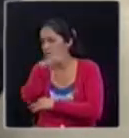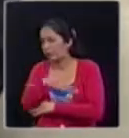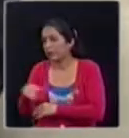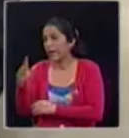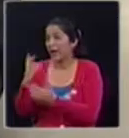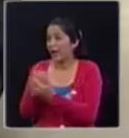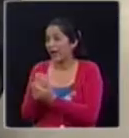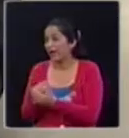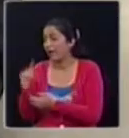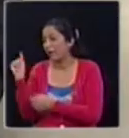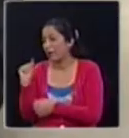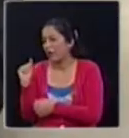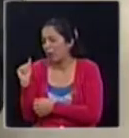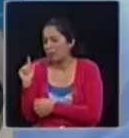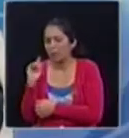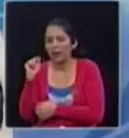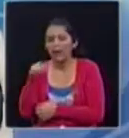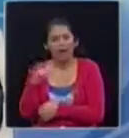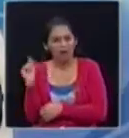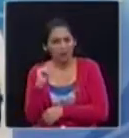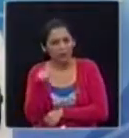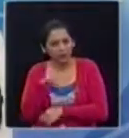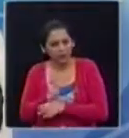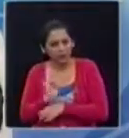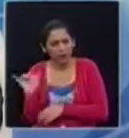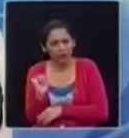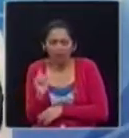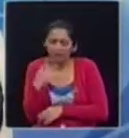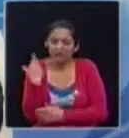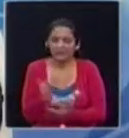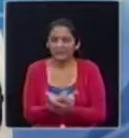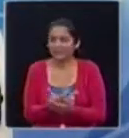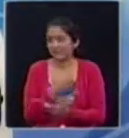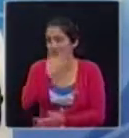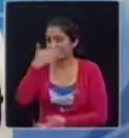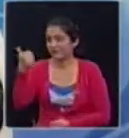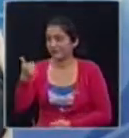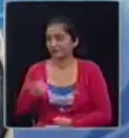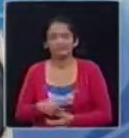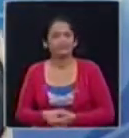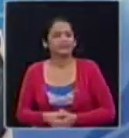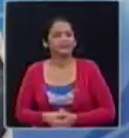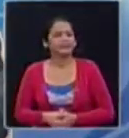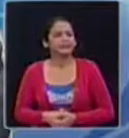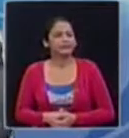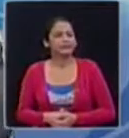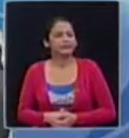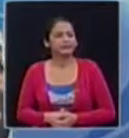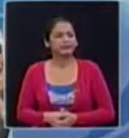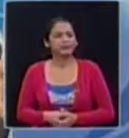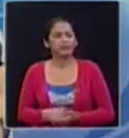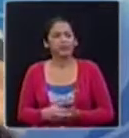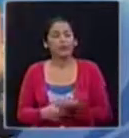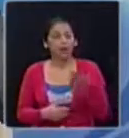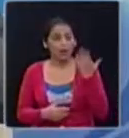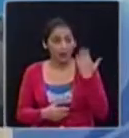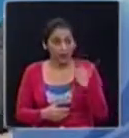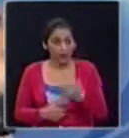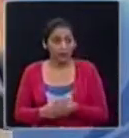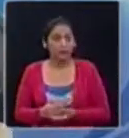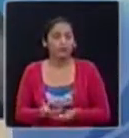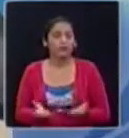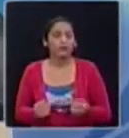recaudaba absolutamente nada. A propósito de eso, ¿funcionaron las salvaguardias para tratar de evitar que se vayan